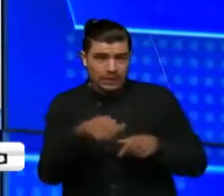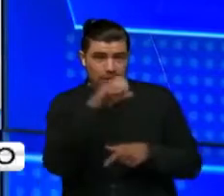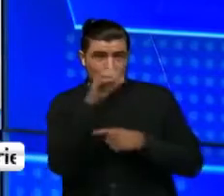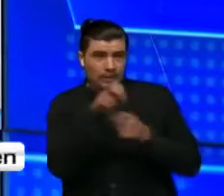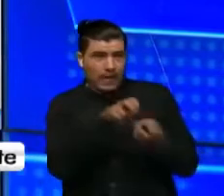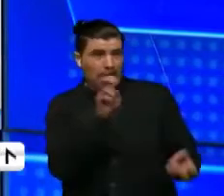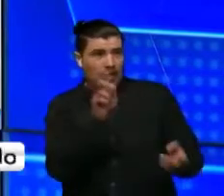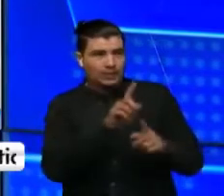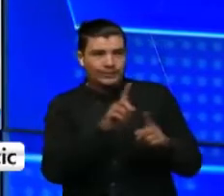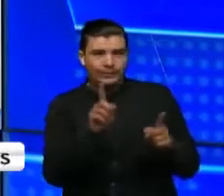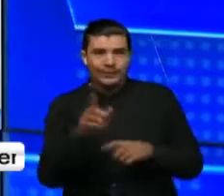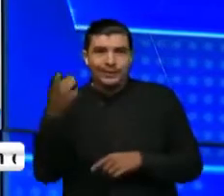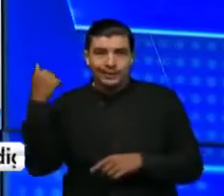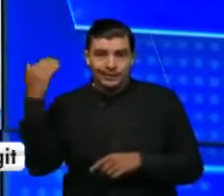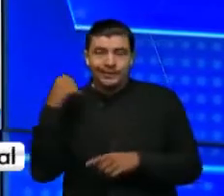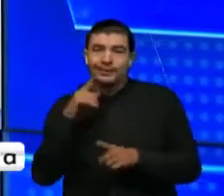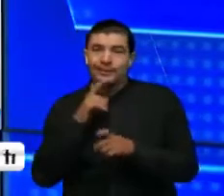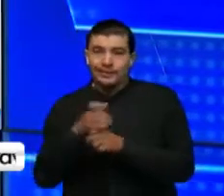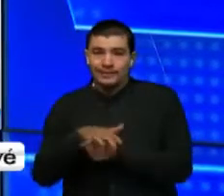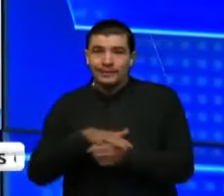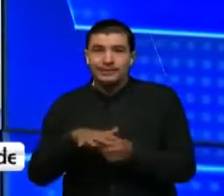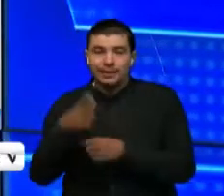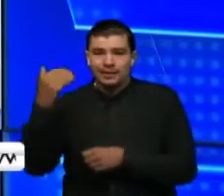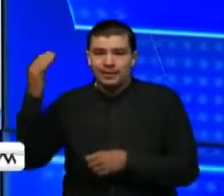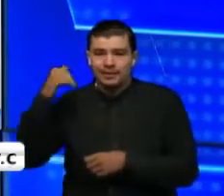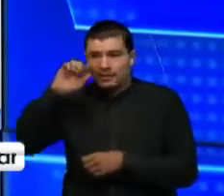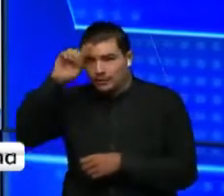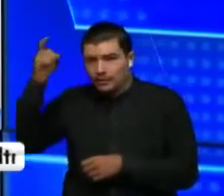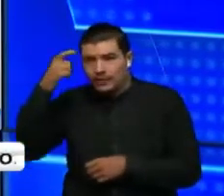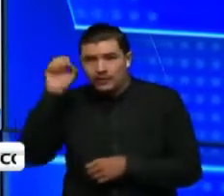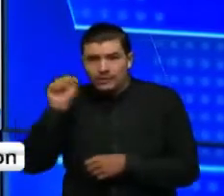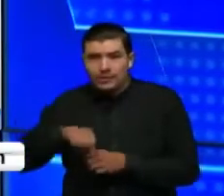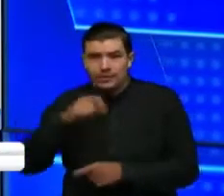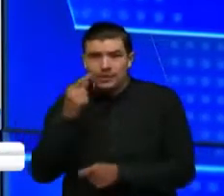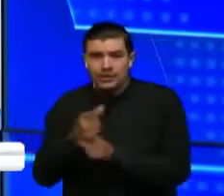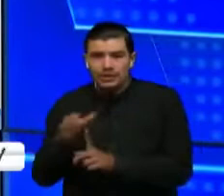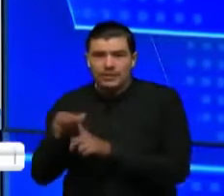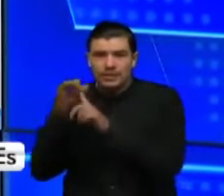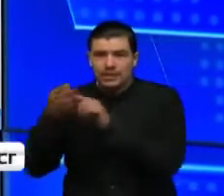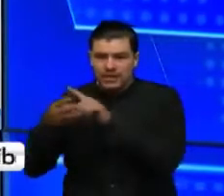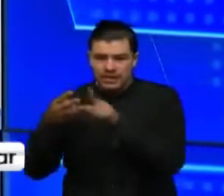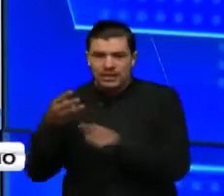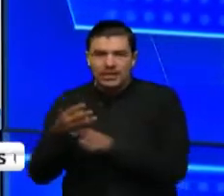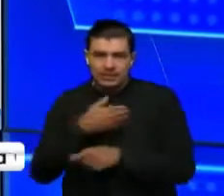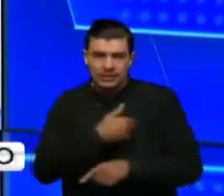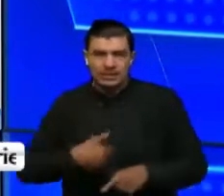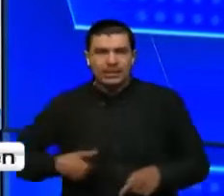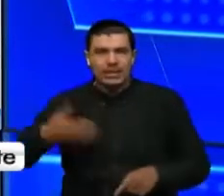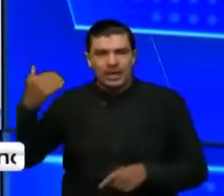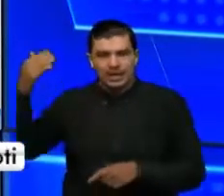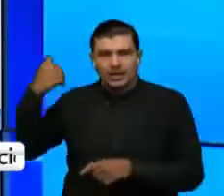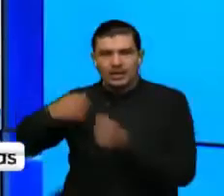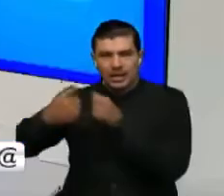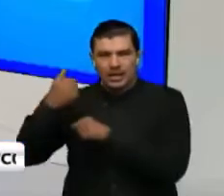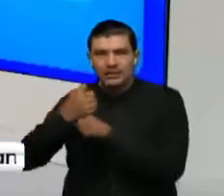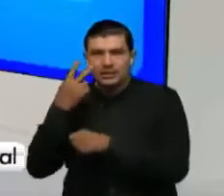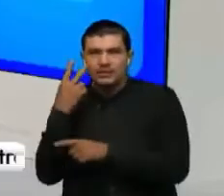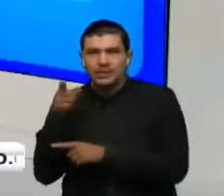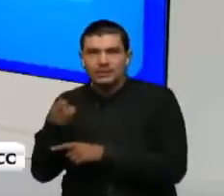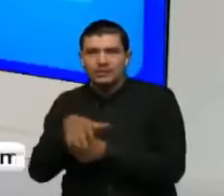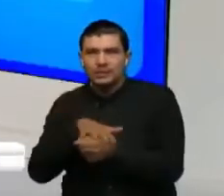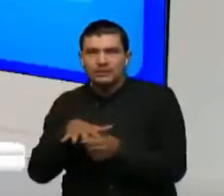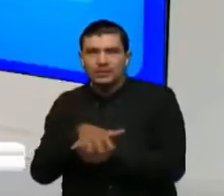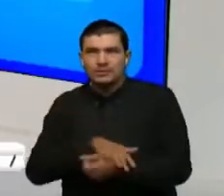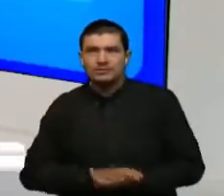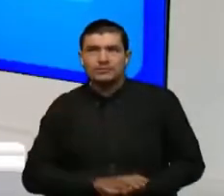Se ha estado viviendo una crisis económica desde gobiernos anteriores, especialmente de tres. Veamos cómo se veía en años anteriores esta